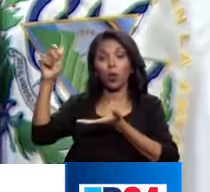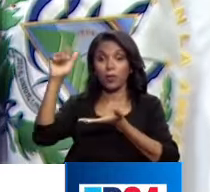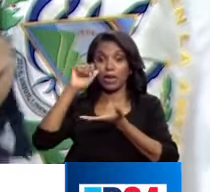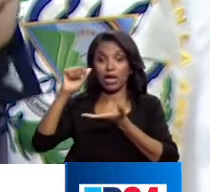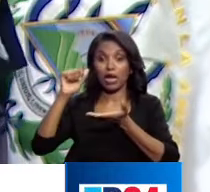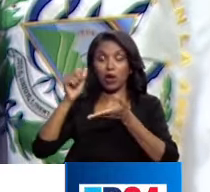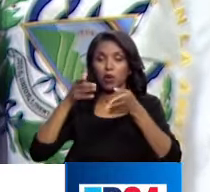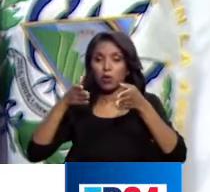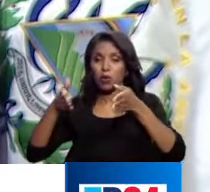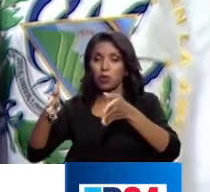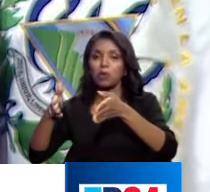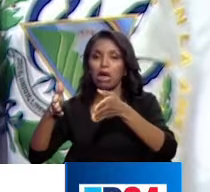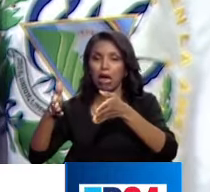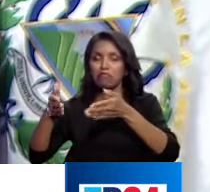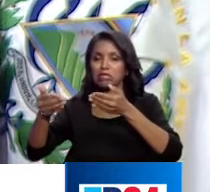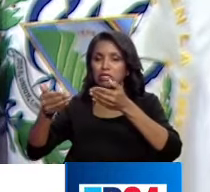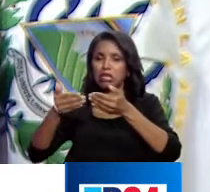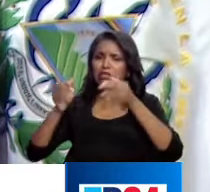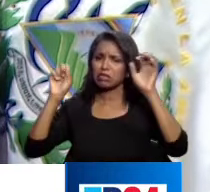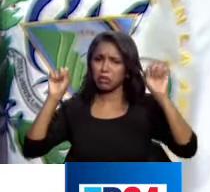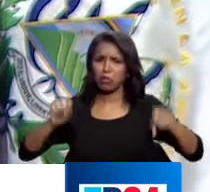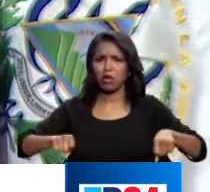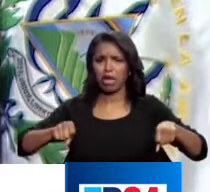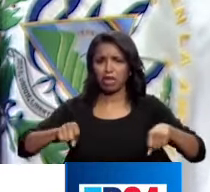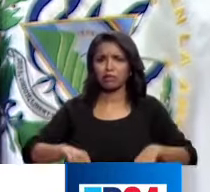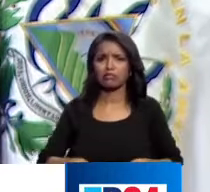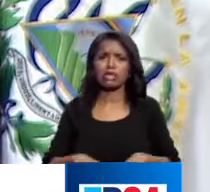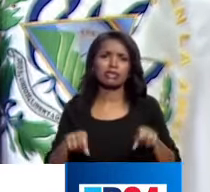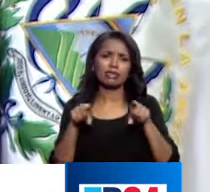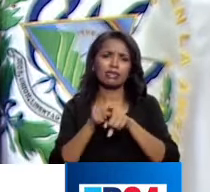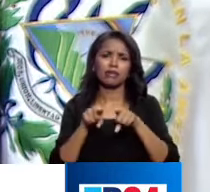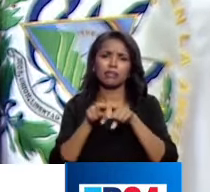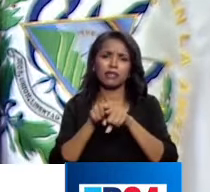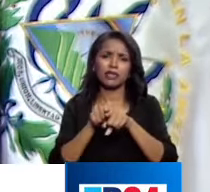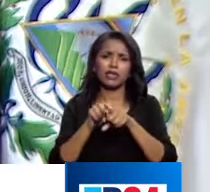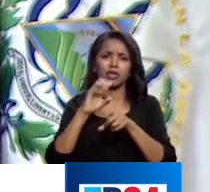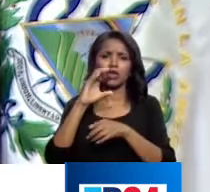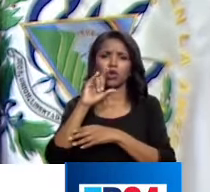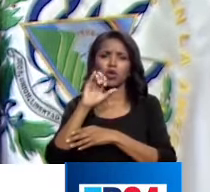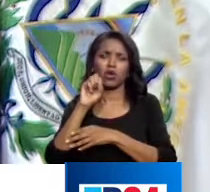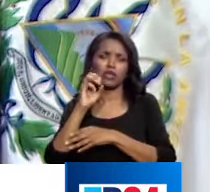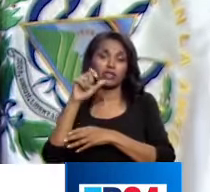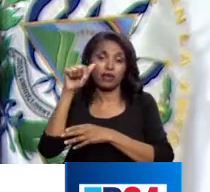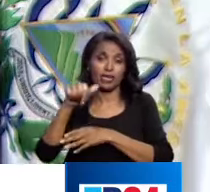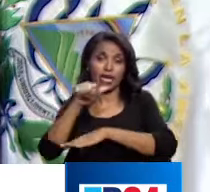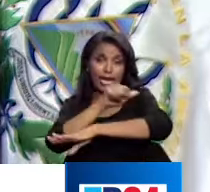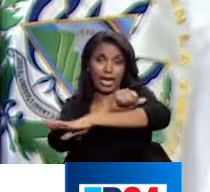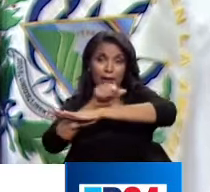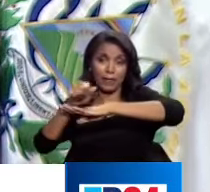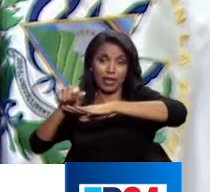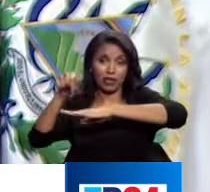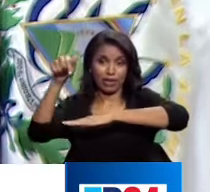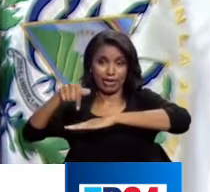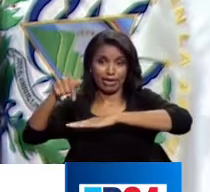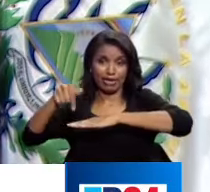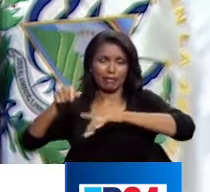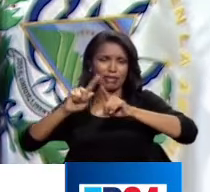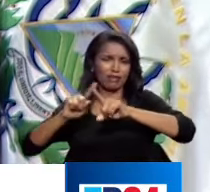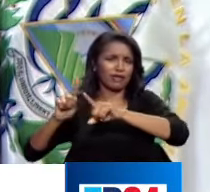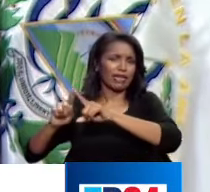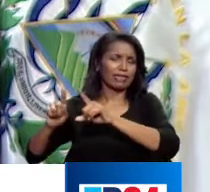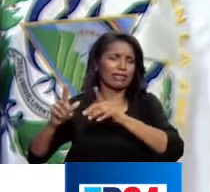que podamos tener interconectada toda la provincia de Azuero. Podemos construir un coliseo aquí en Amador para la promoción de